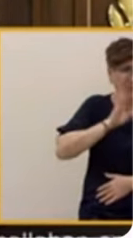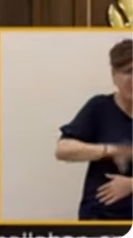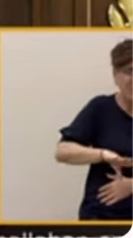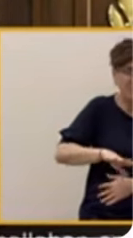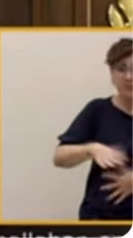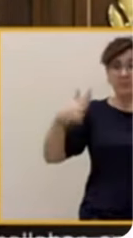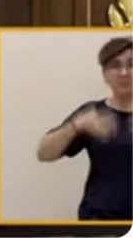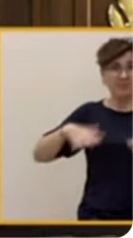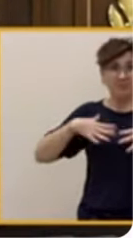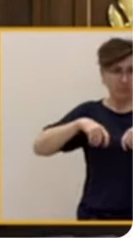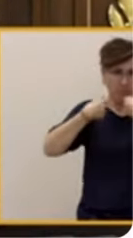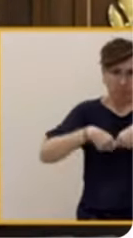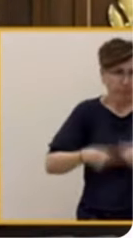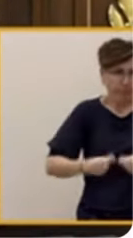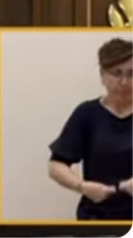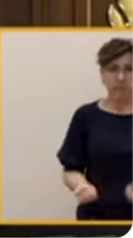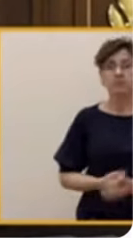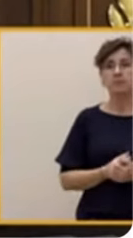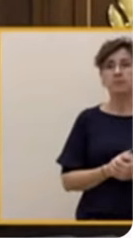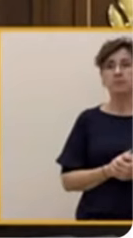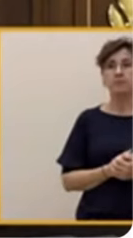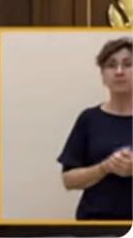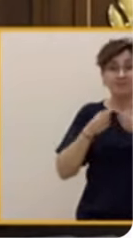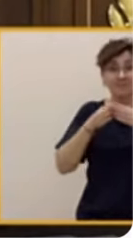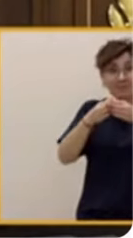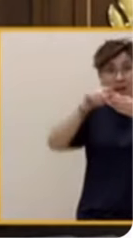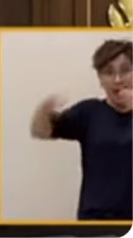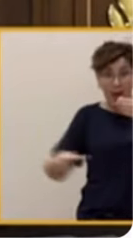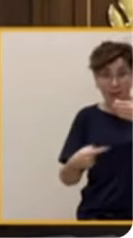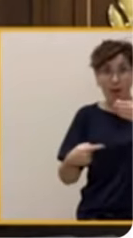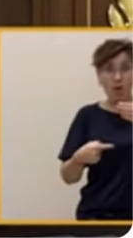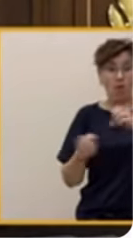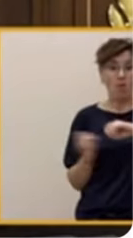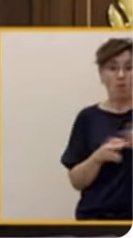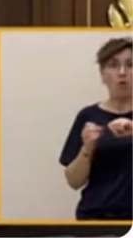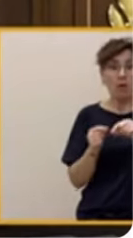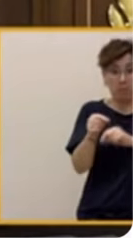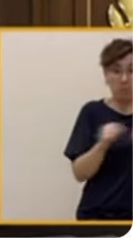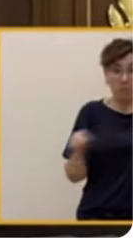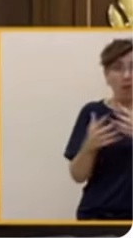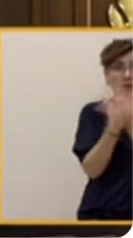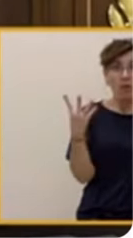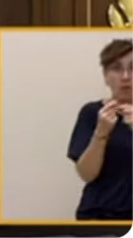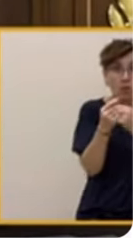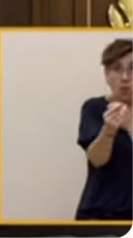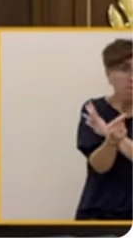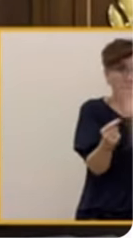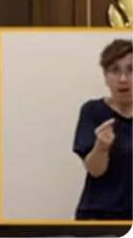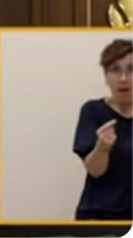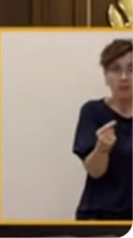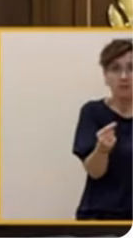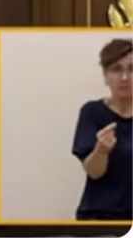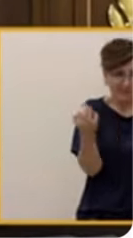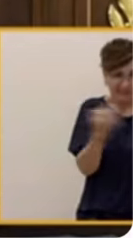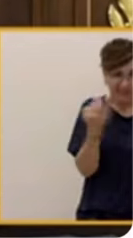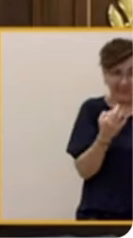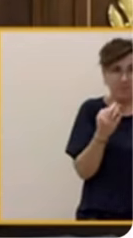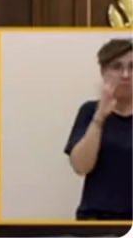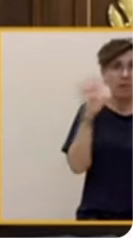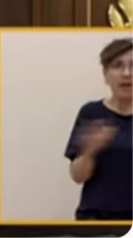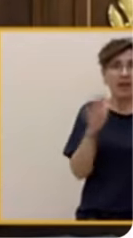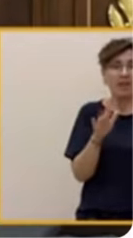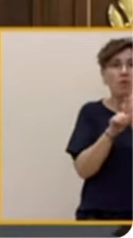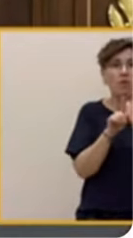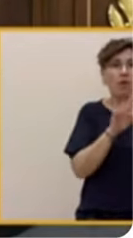de la embarcación, que solo medía 19 metros de eslora, parecía un vomitorio y despedía un hedor insoportable. Cierro